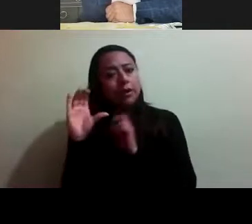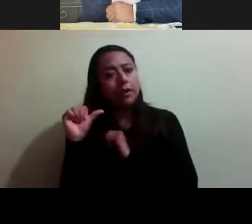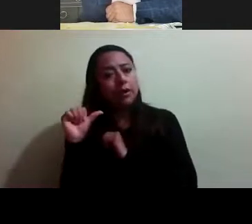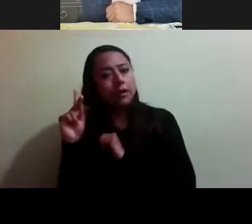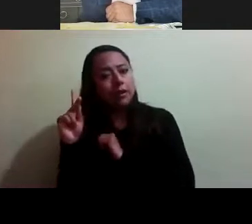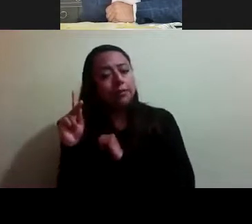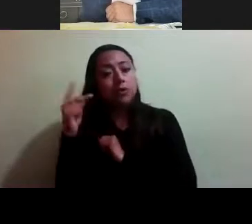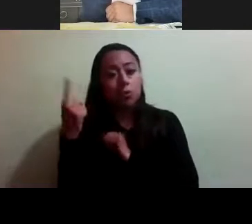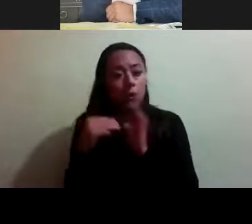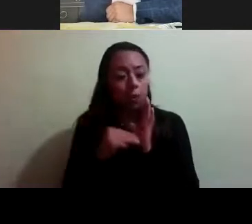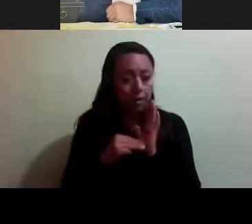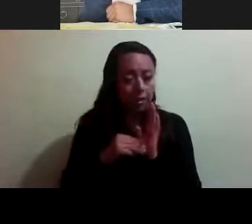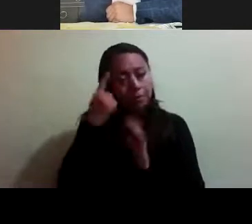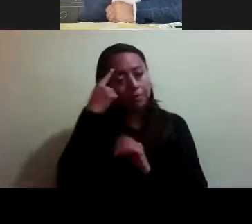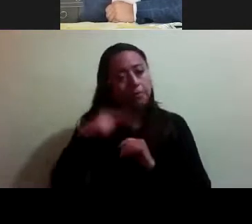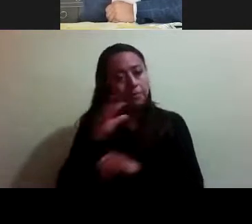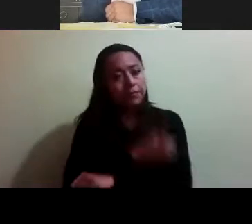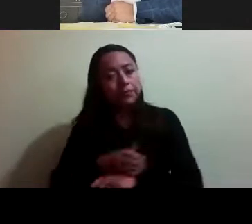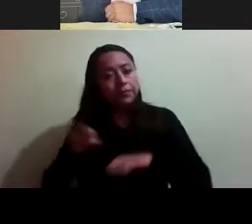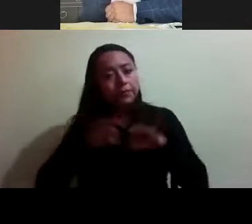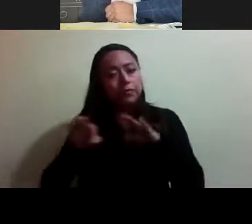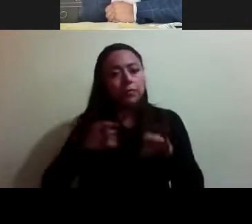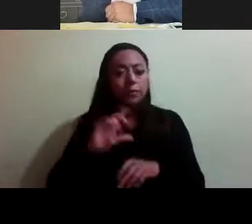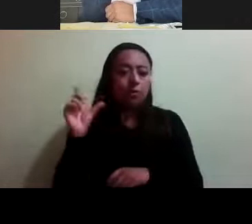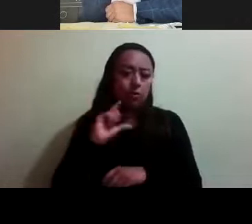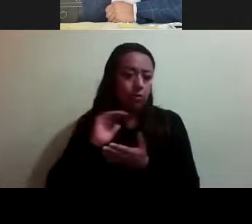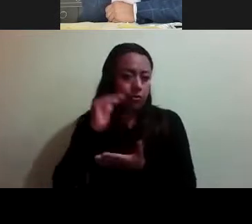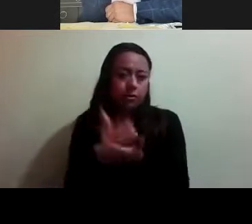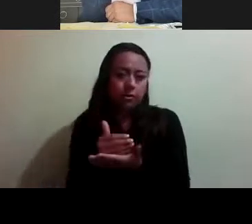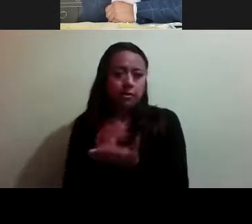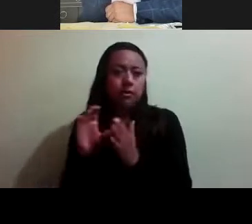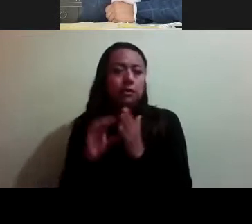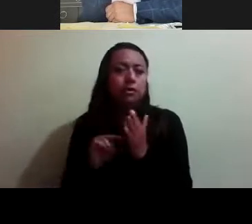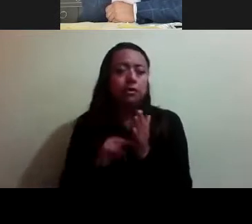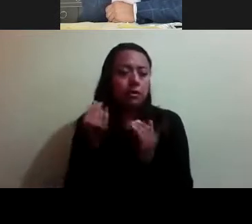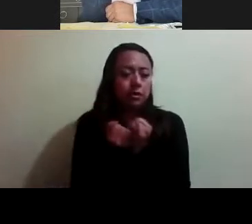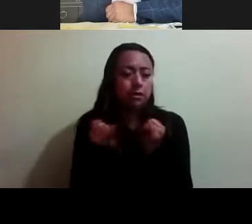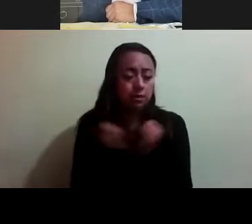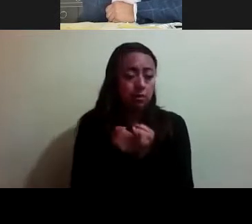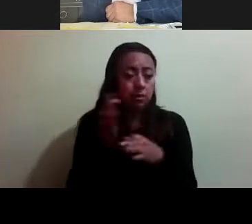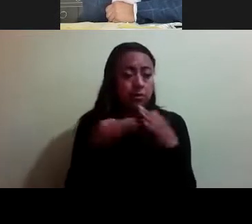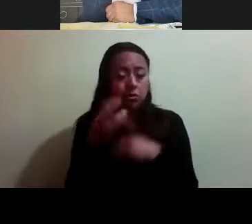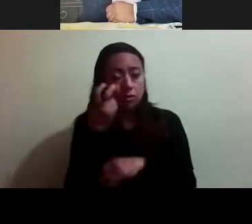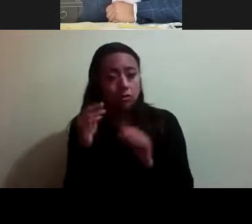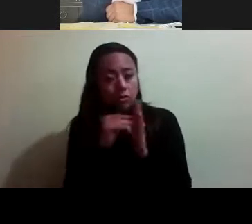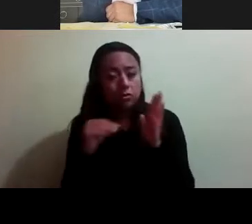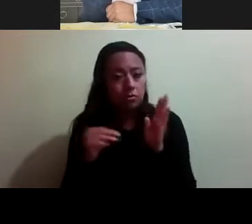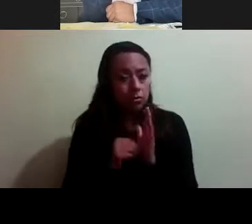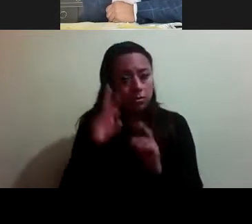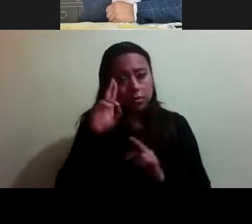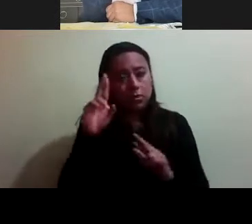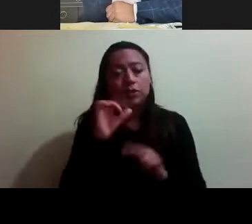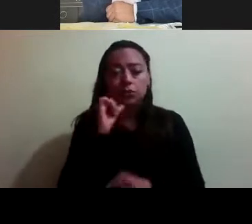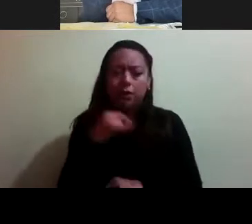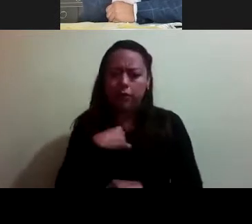trabajadores en su salida, y no solamente no se respetan los 60 millones, que también es mi última pregunta, en donde preguntarle si